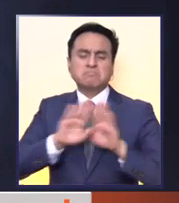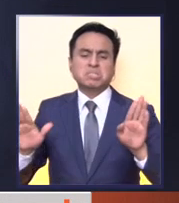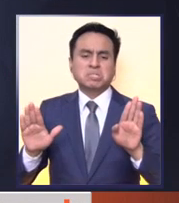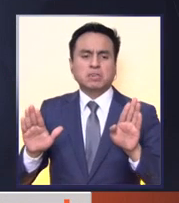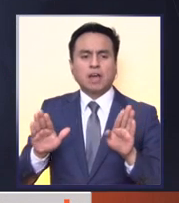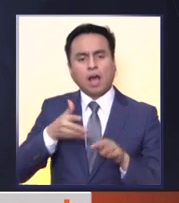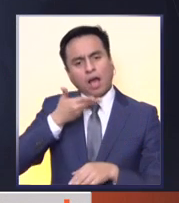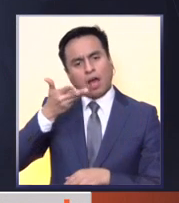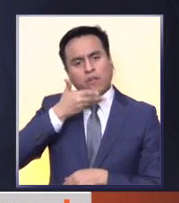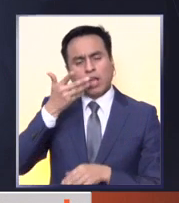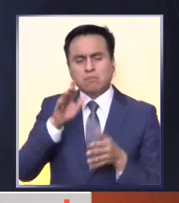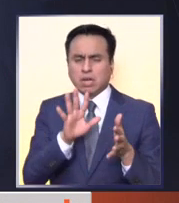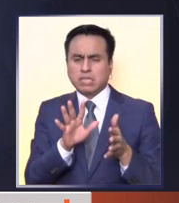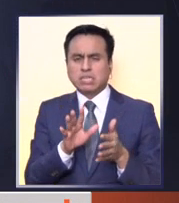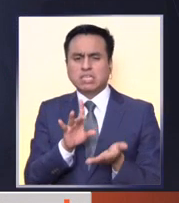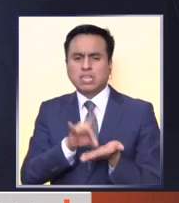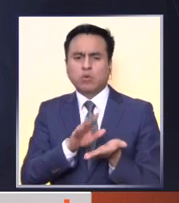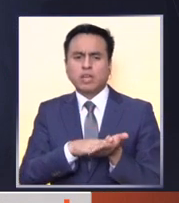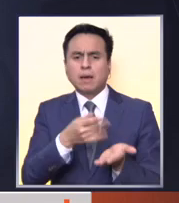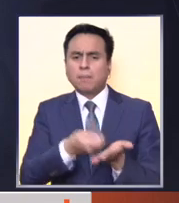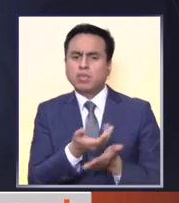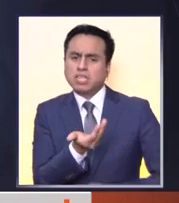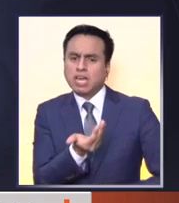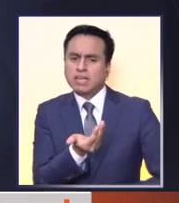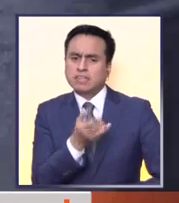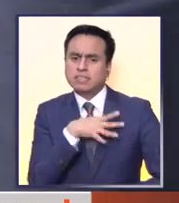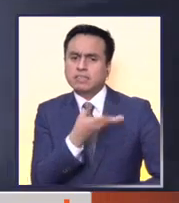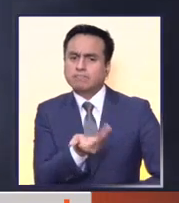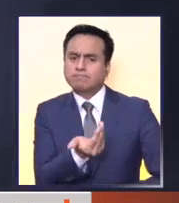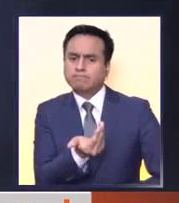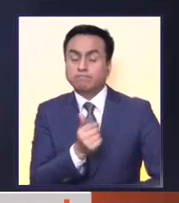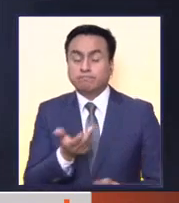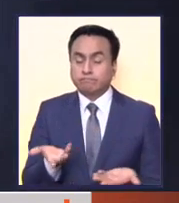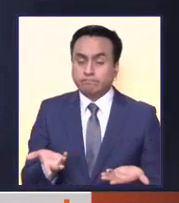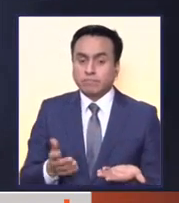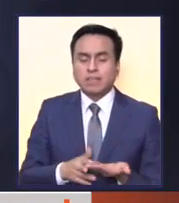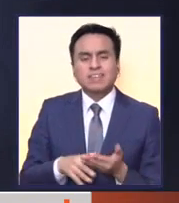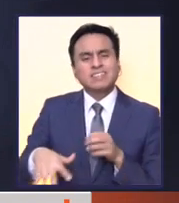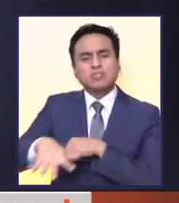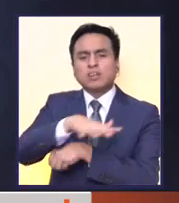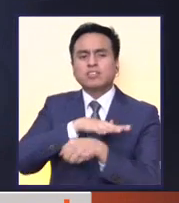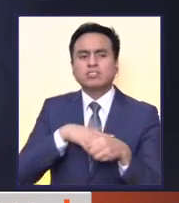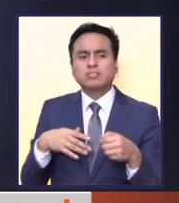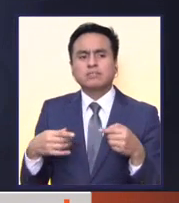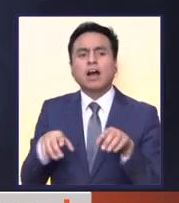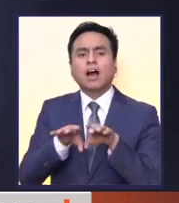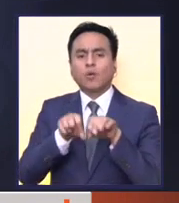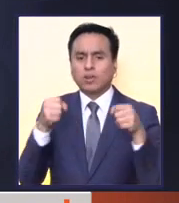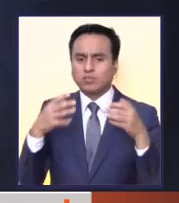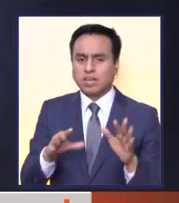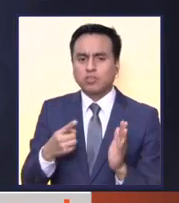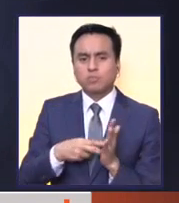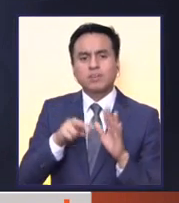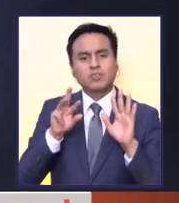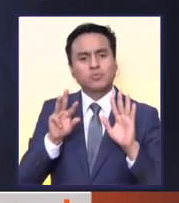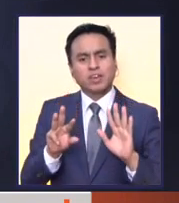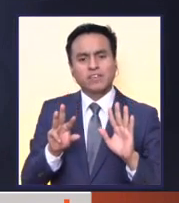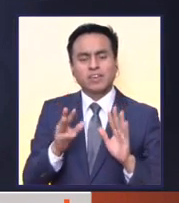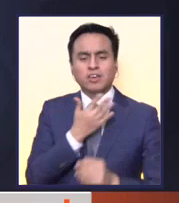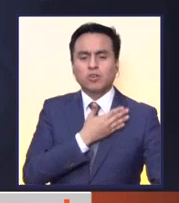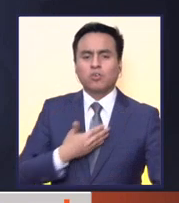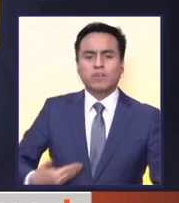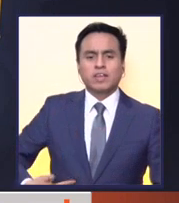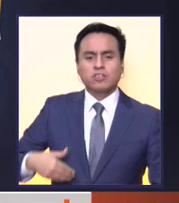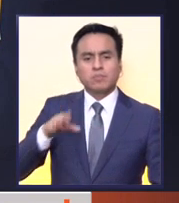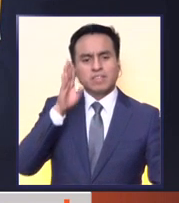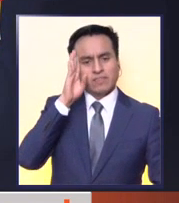a hablar de una supuesta deuda monetaria por parte de Chile. La situación se zanjó en un acuerdo el año 2009 entre los gobiernos de